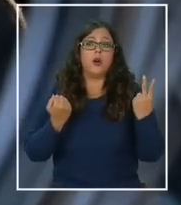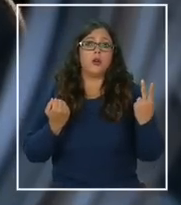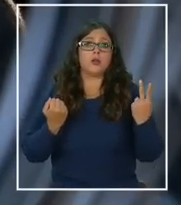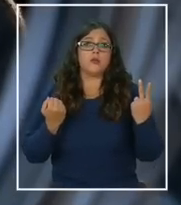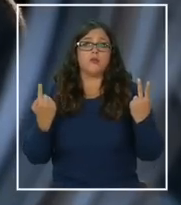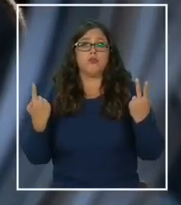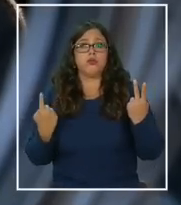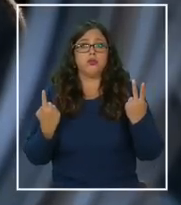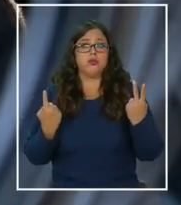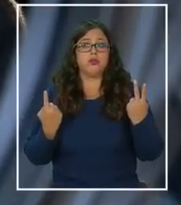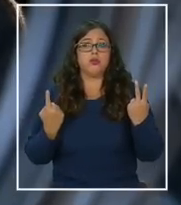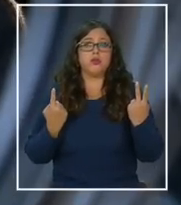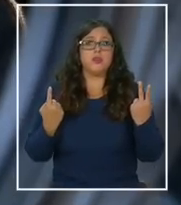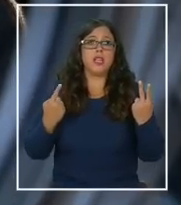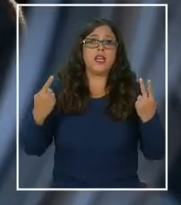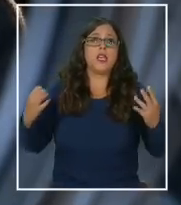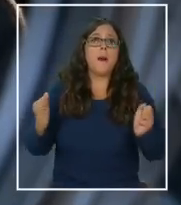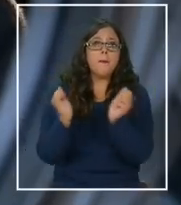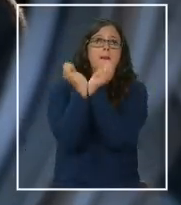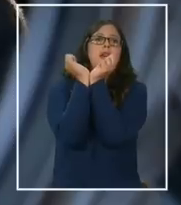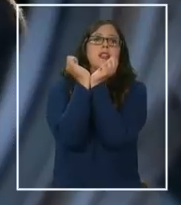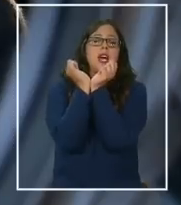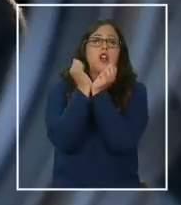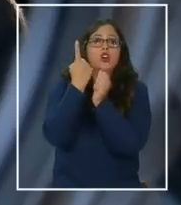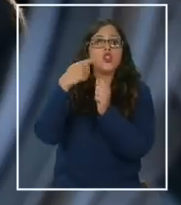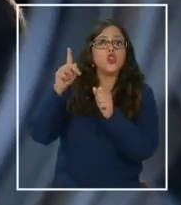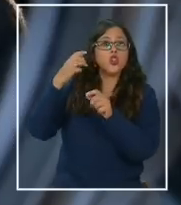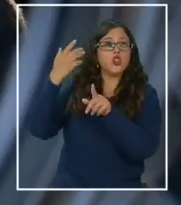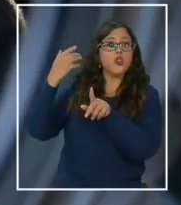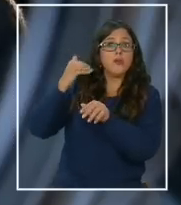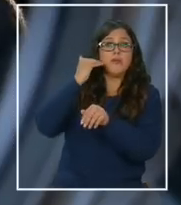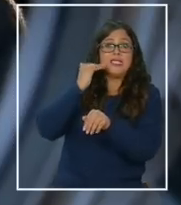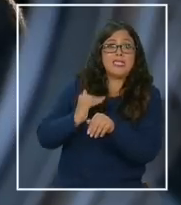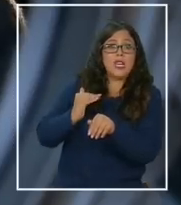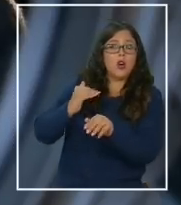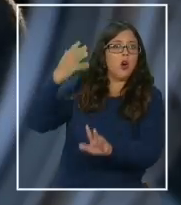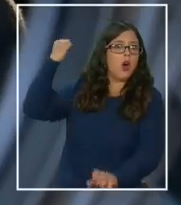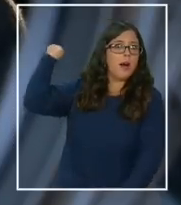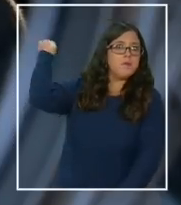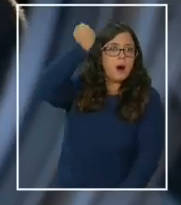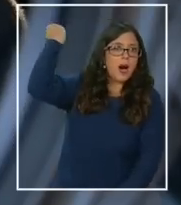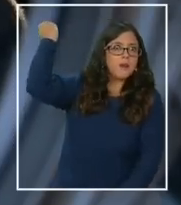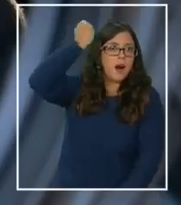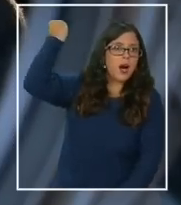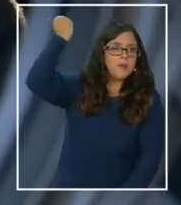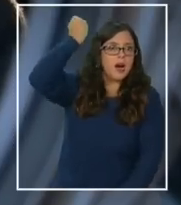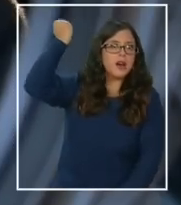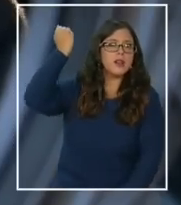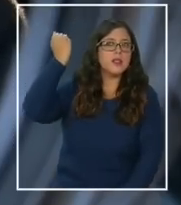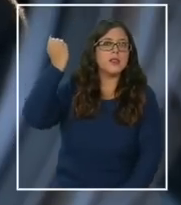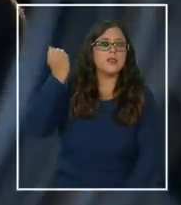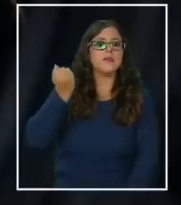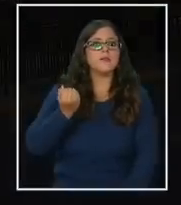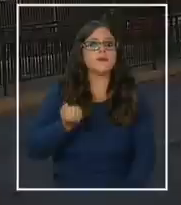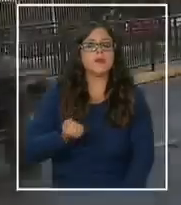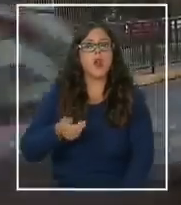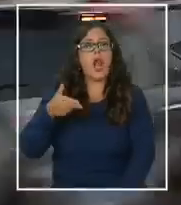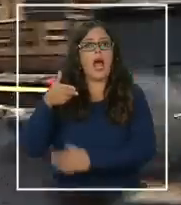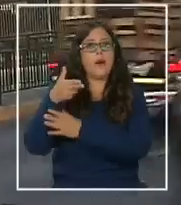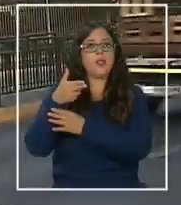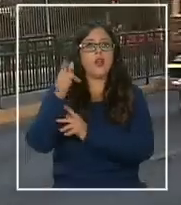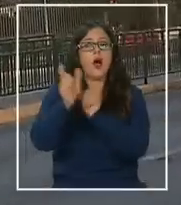mientras el menor que estaba en la parte de atrás del vehículo me pegaba con el cachazo, se puede decir, con el arma.